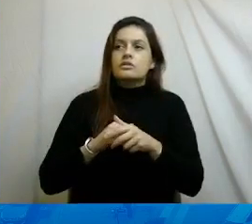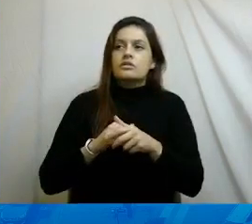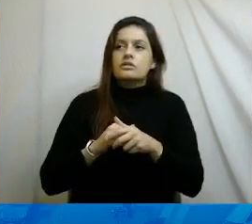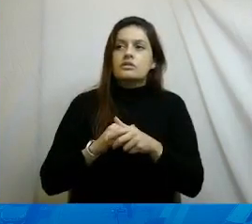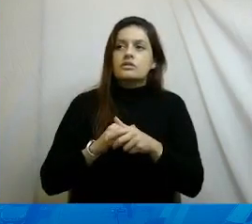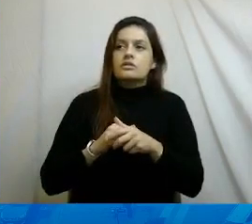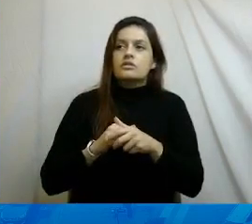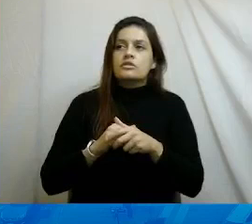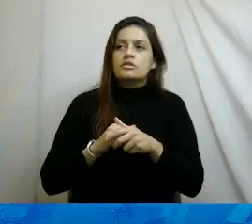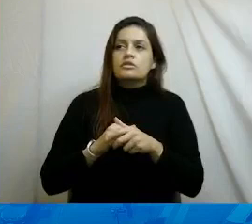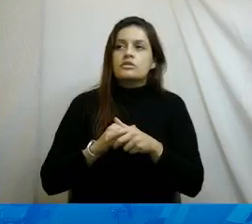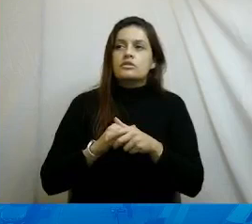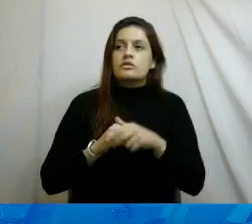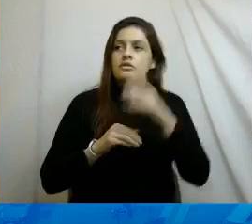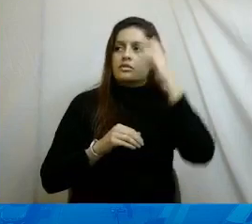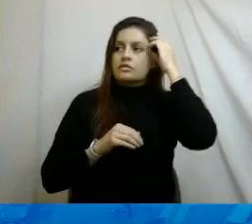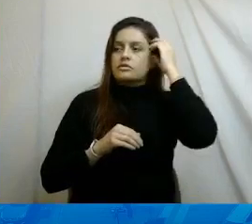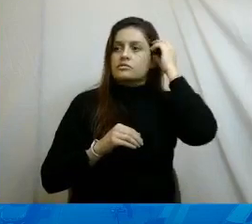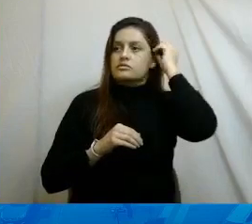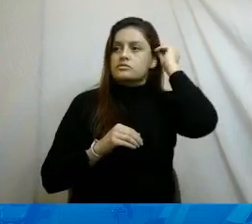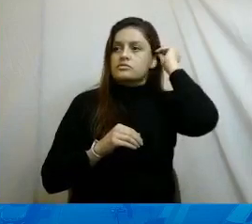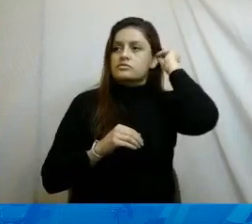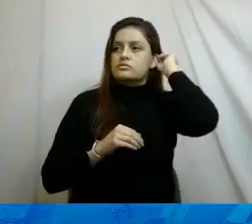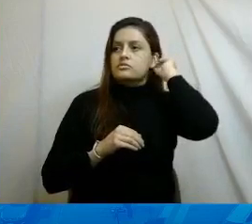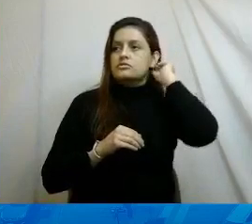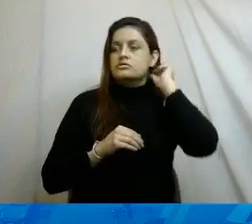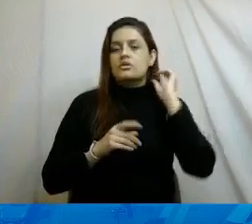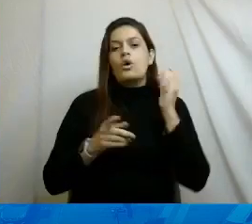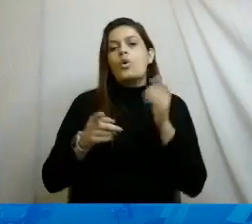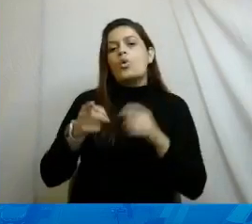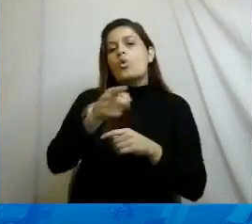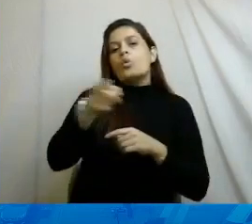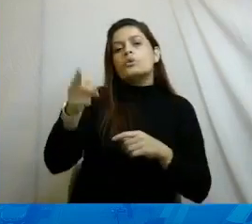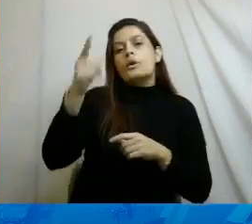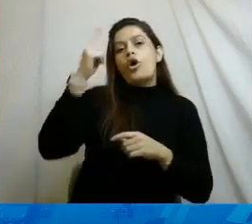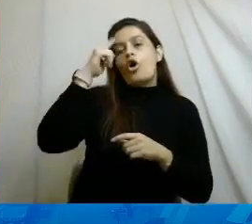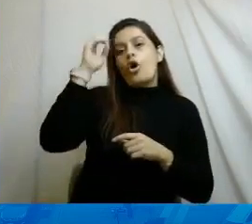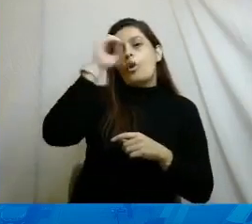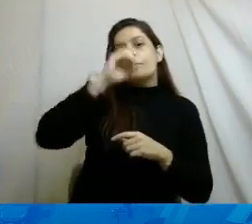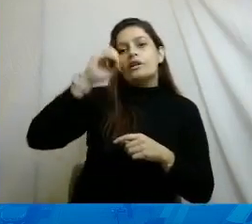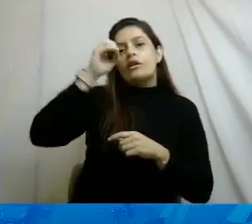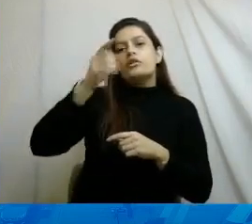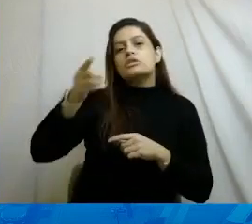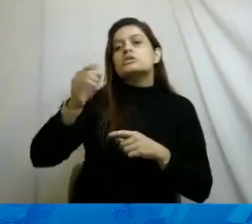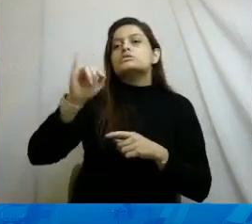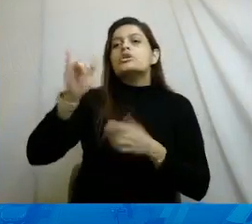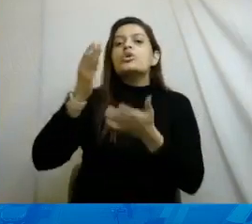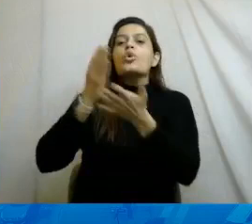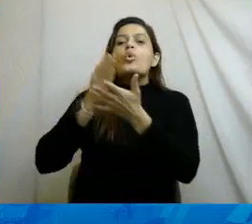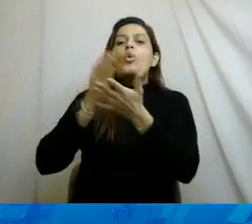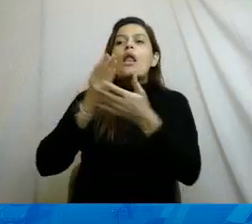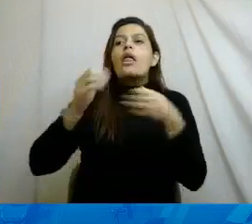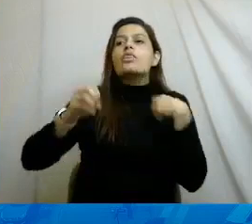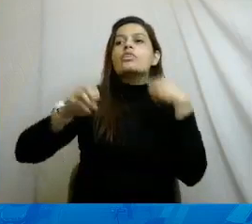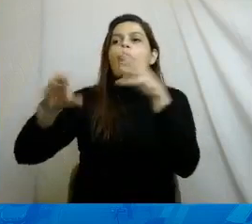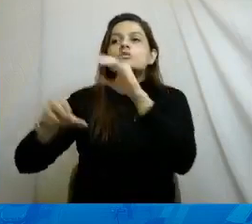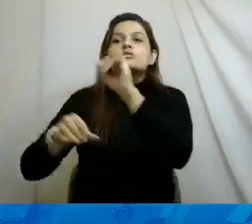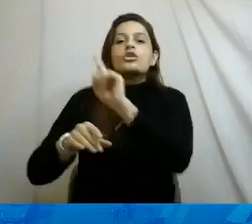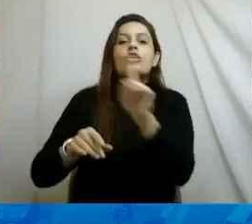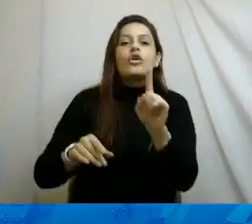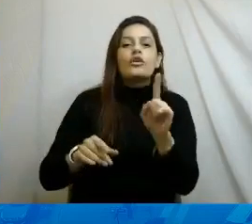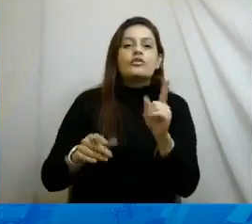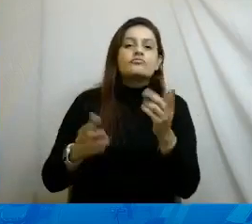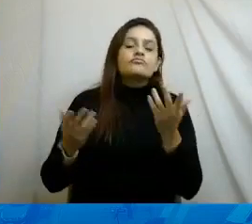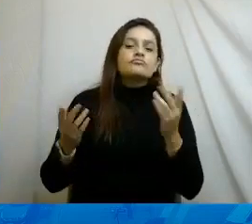tal colegio que ponga a mi hijo? Y uno dice, chuta, por una cosa injusta que nadie quería, finalmente se está cuestionando una comunidad.